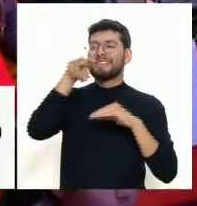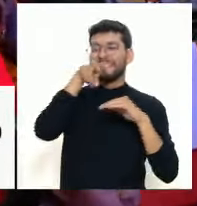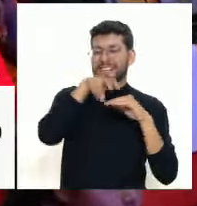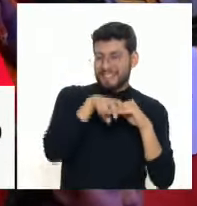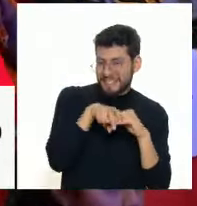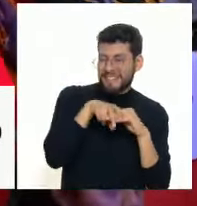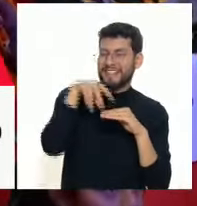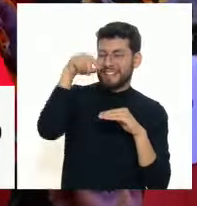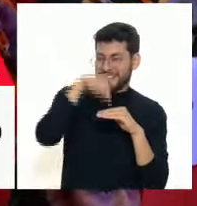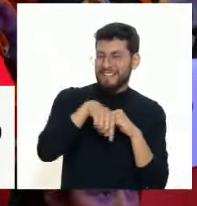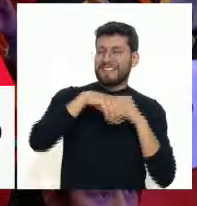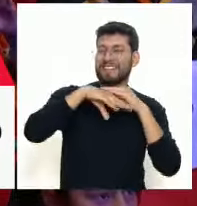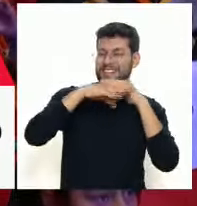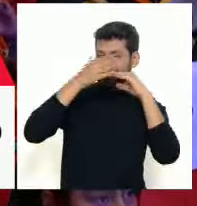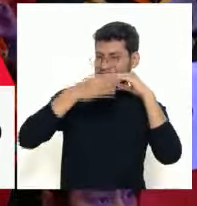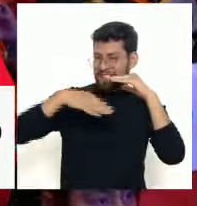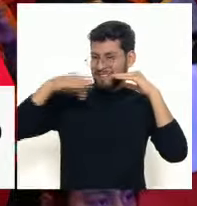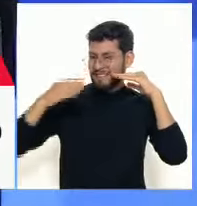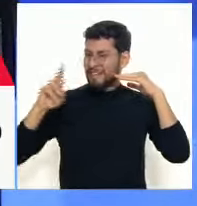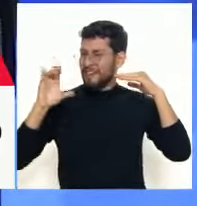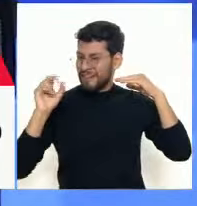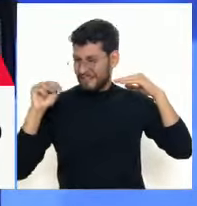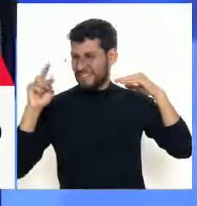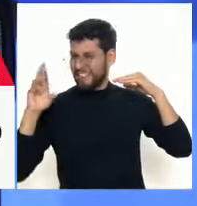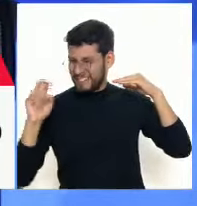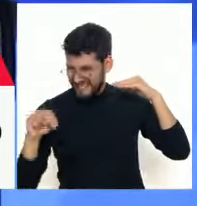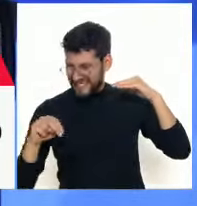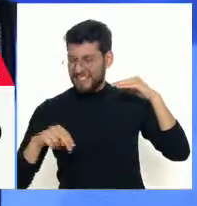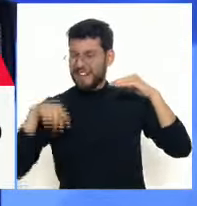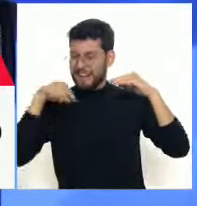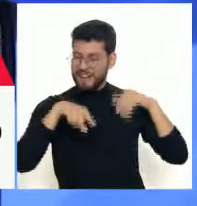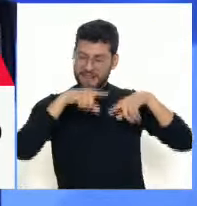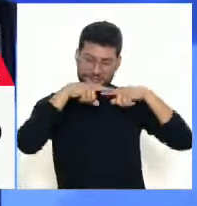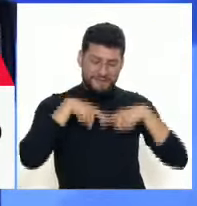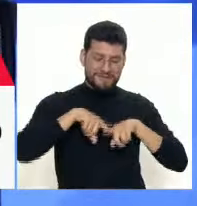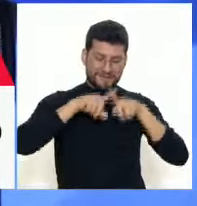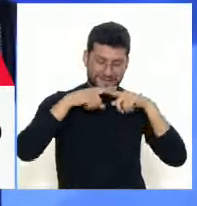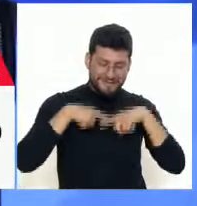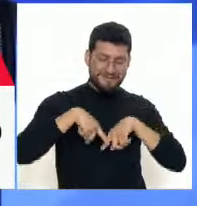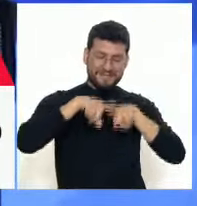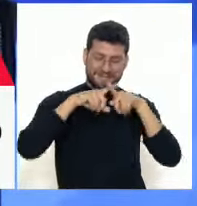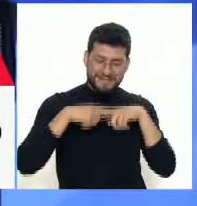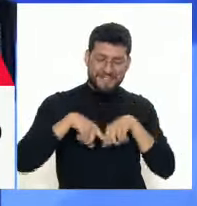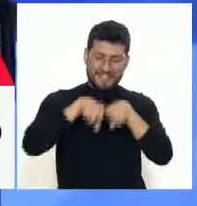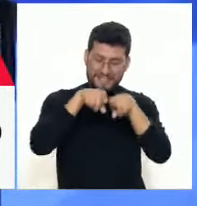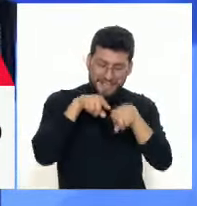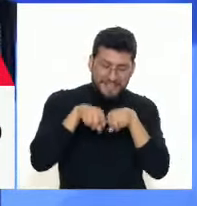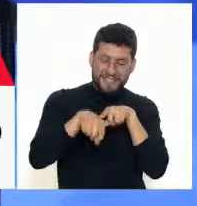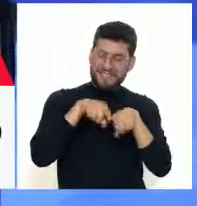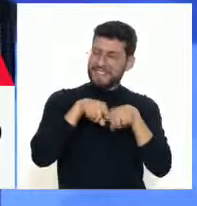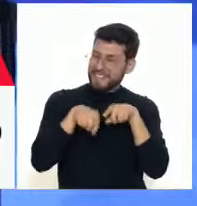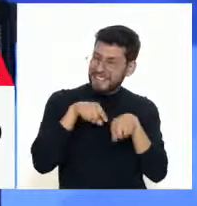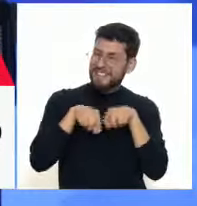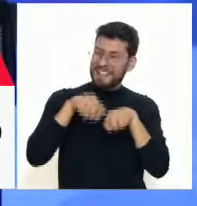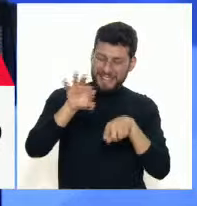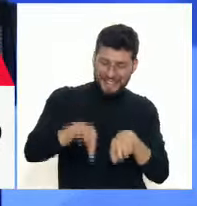sentado sobre el tejado Ronron, tejiendo la media media